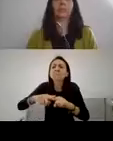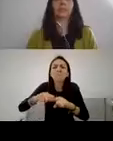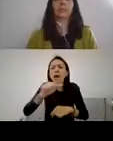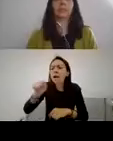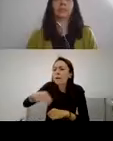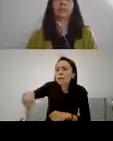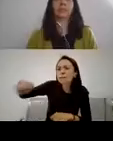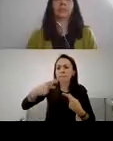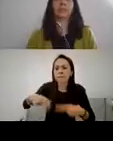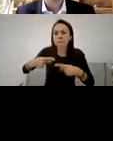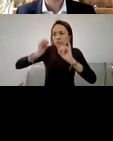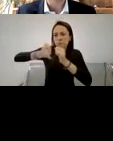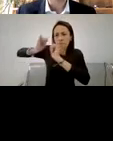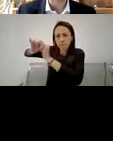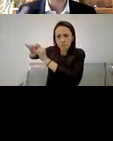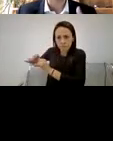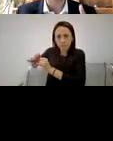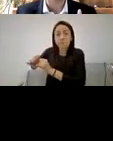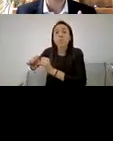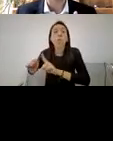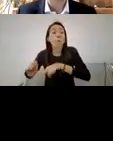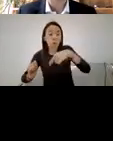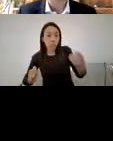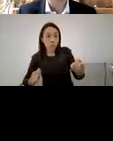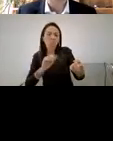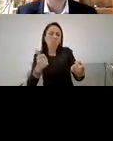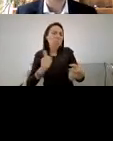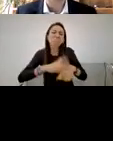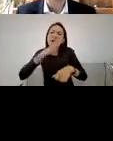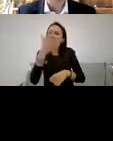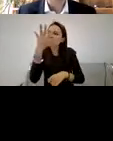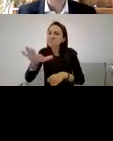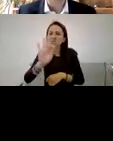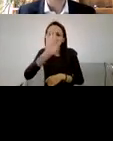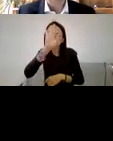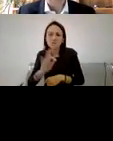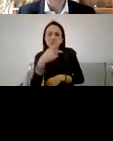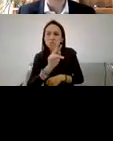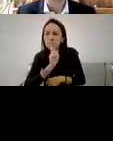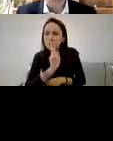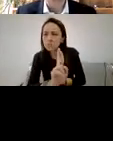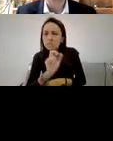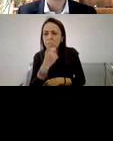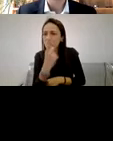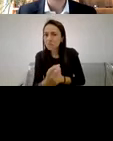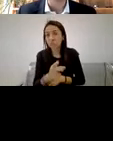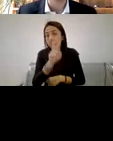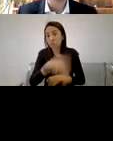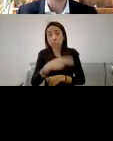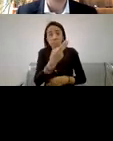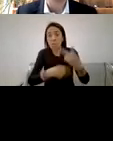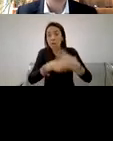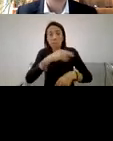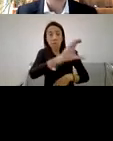y hay un porcentaje importante, quizá casi el 10% de quienes respondieron, que dice que es el 100% depende